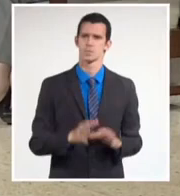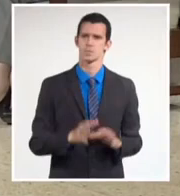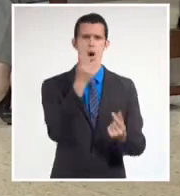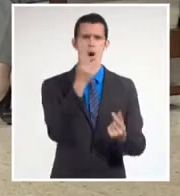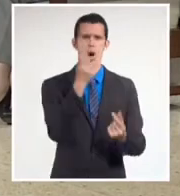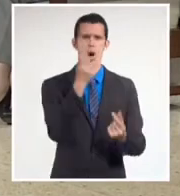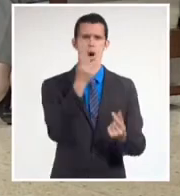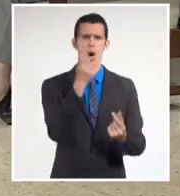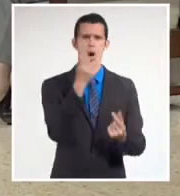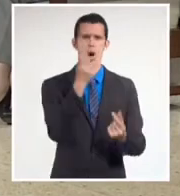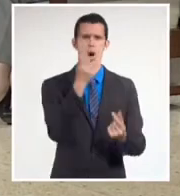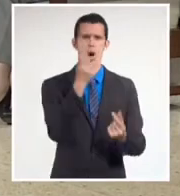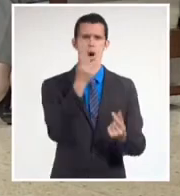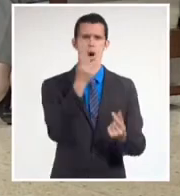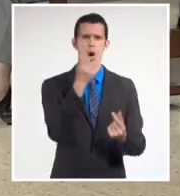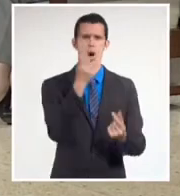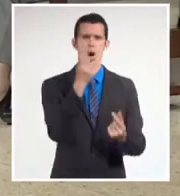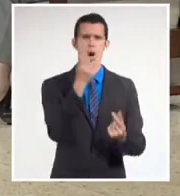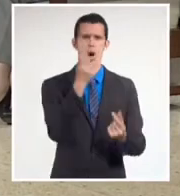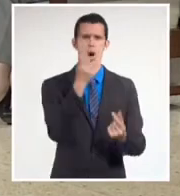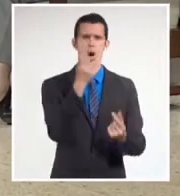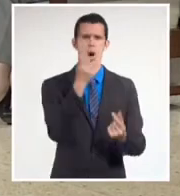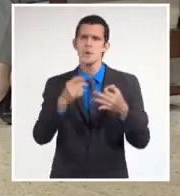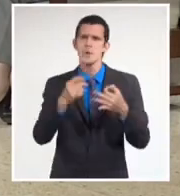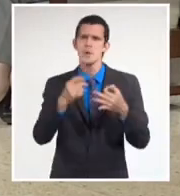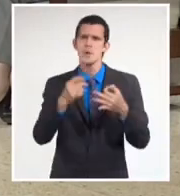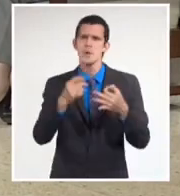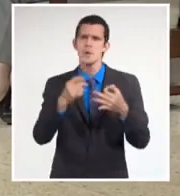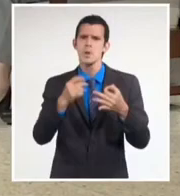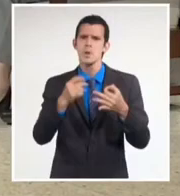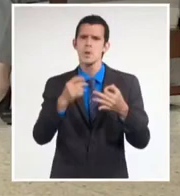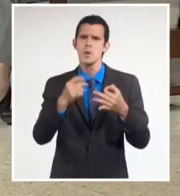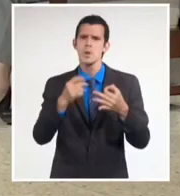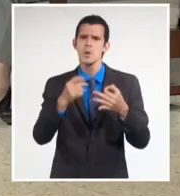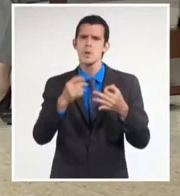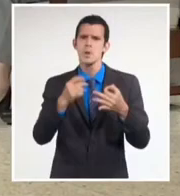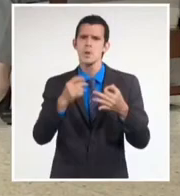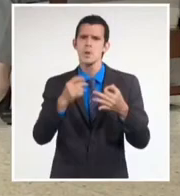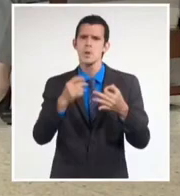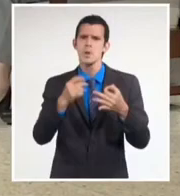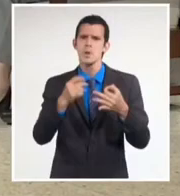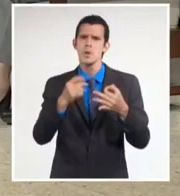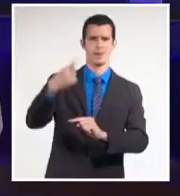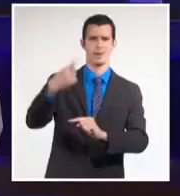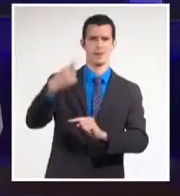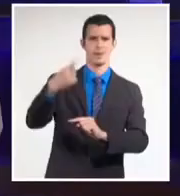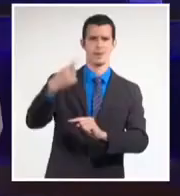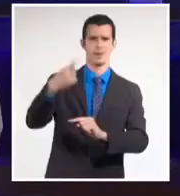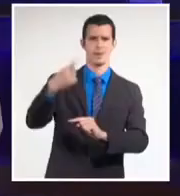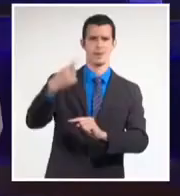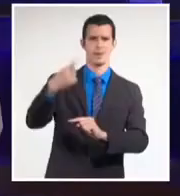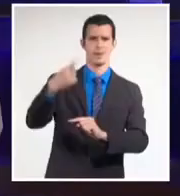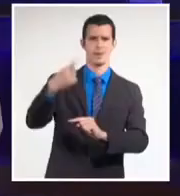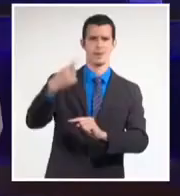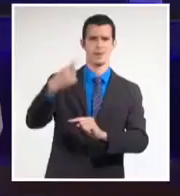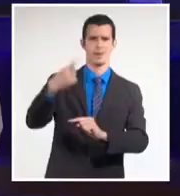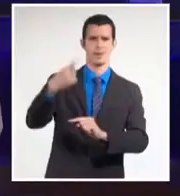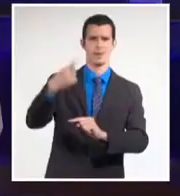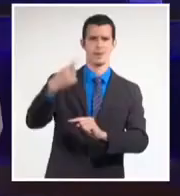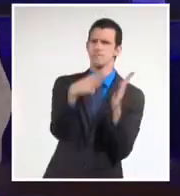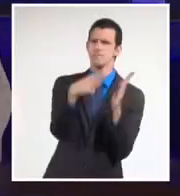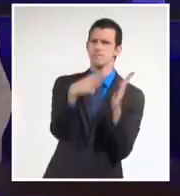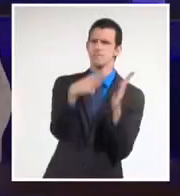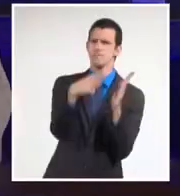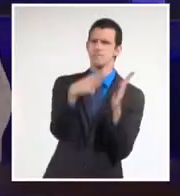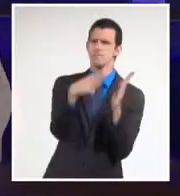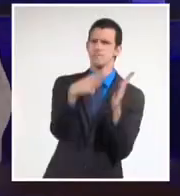Fernández, pues avanzamos hacia el 2022 con una estrategia que tiene objetivos fundamentales, decía Alejandro, en